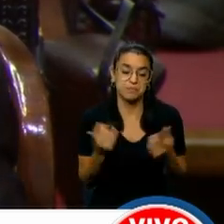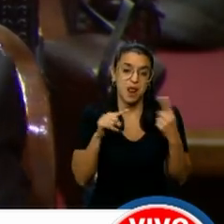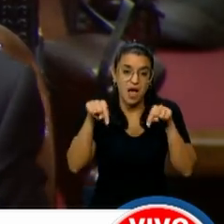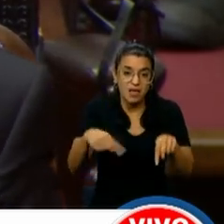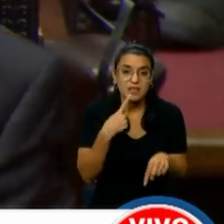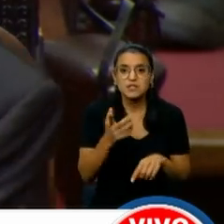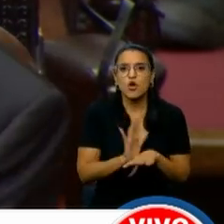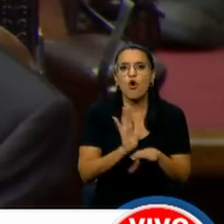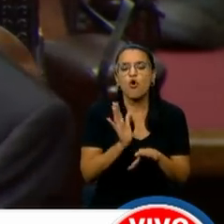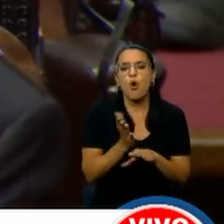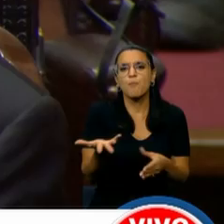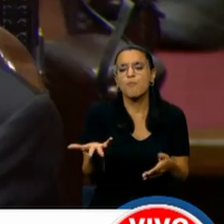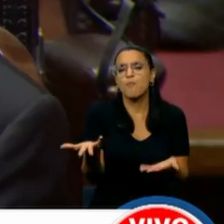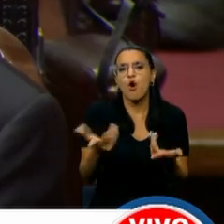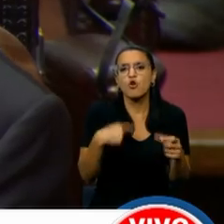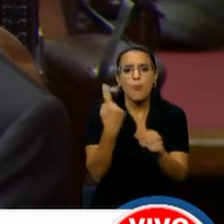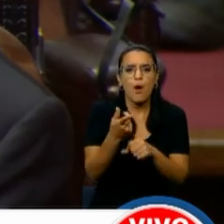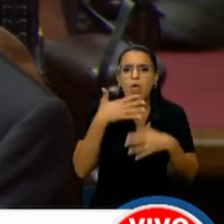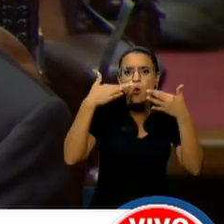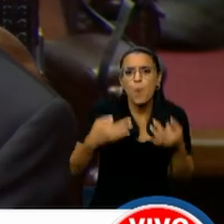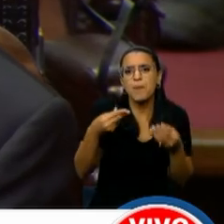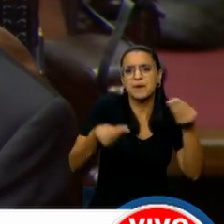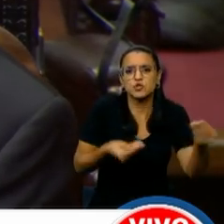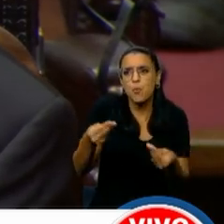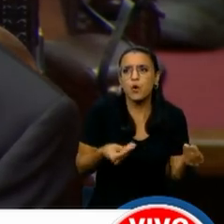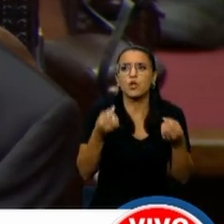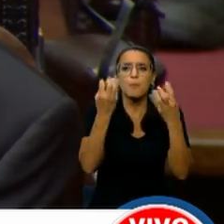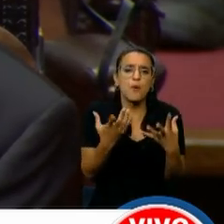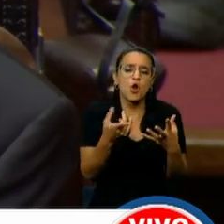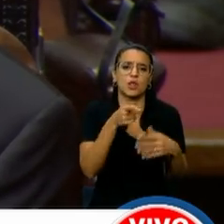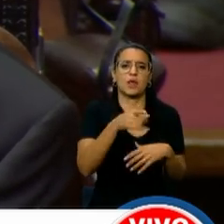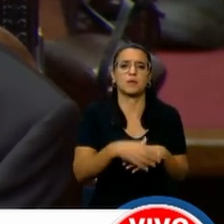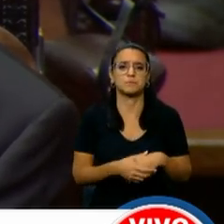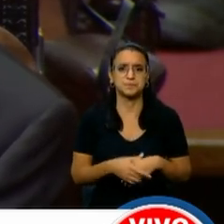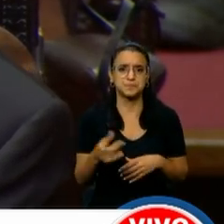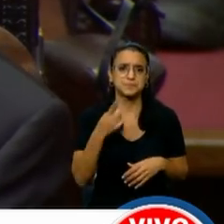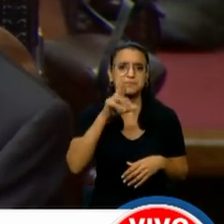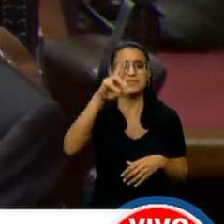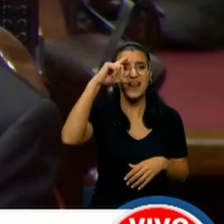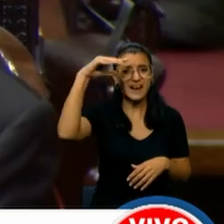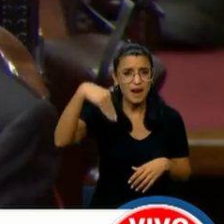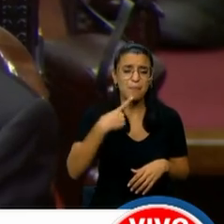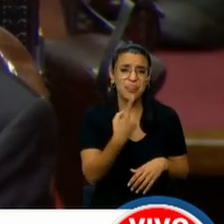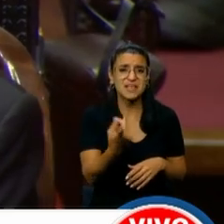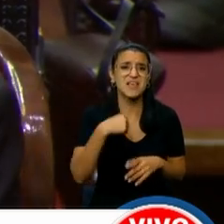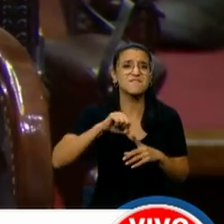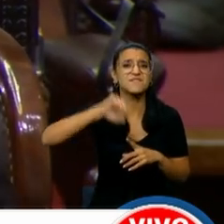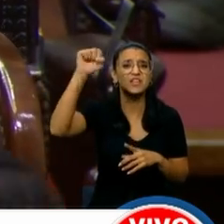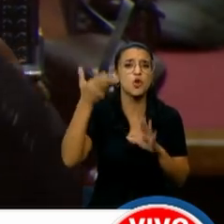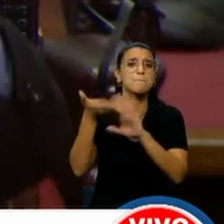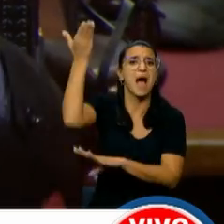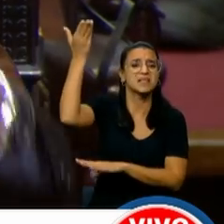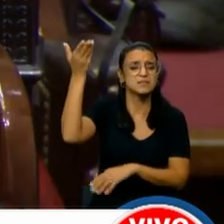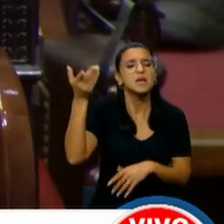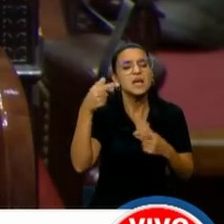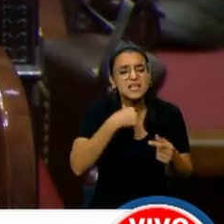casi como un culto sagrado de que no vamos a poder cumplir el presupuesto porque es precisamente el rey el que indica que la inflación va a ser mayor